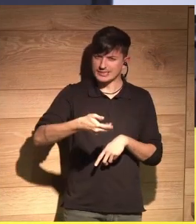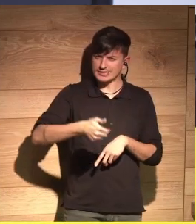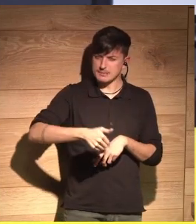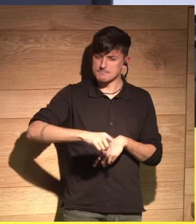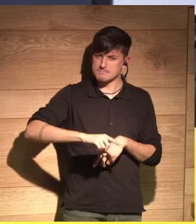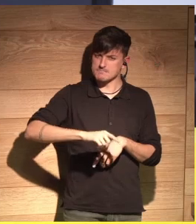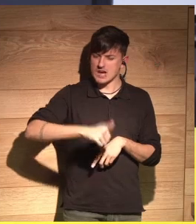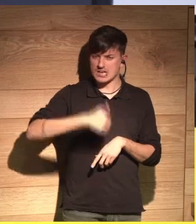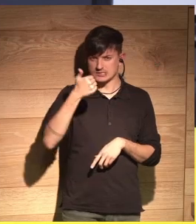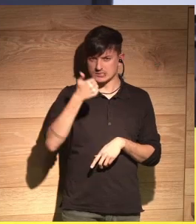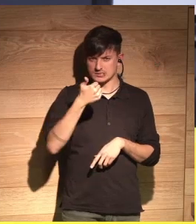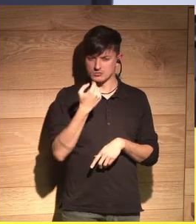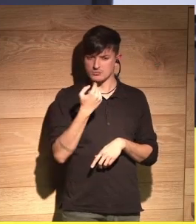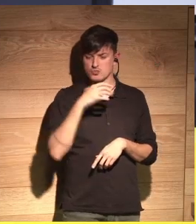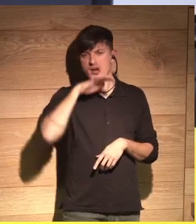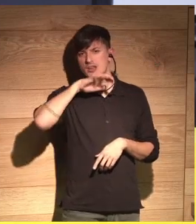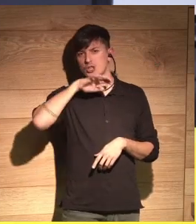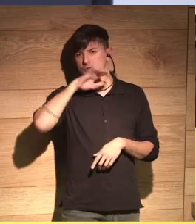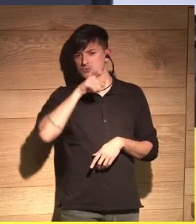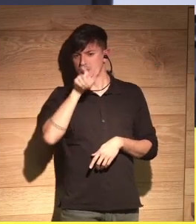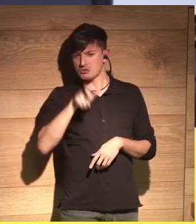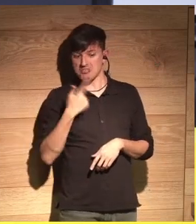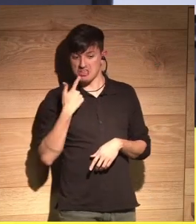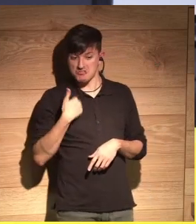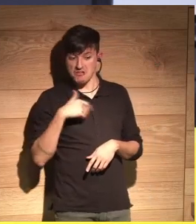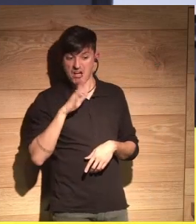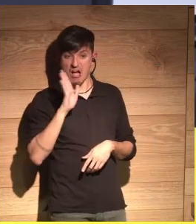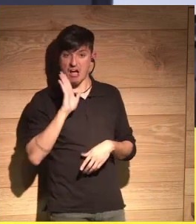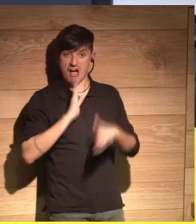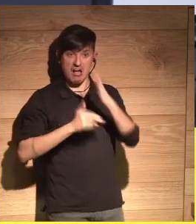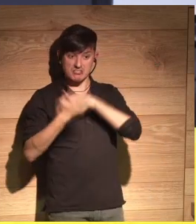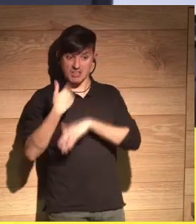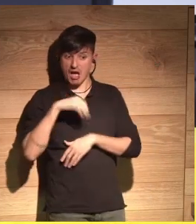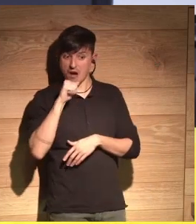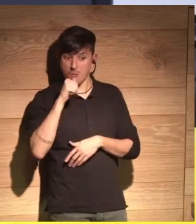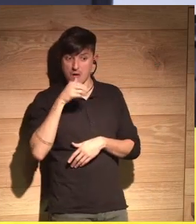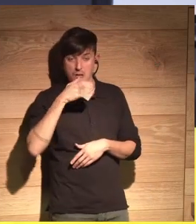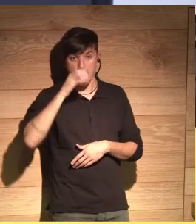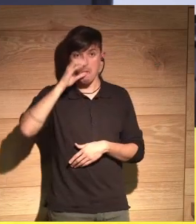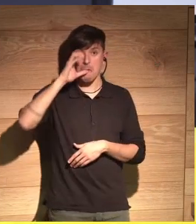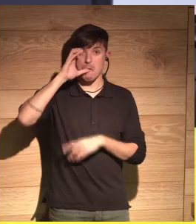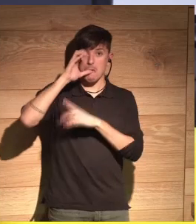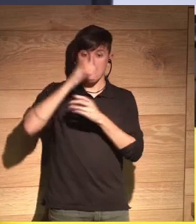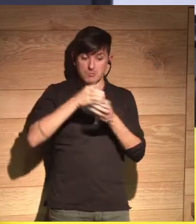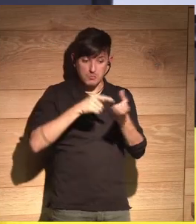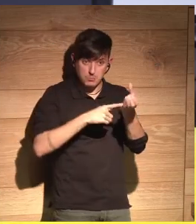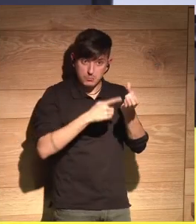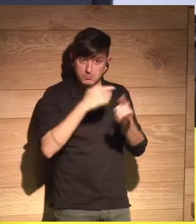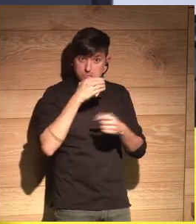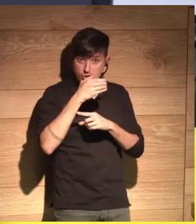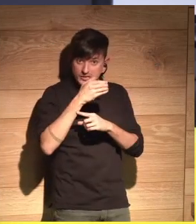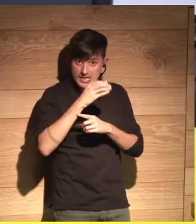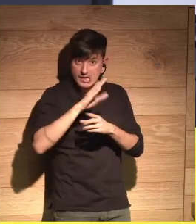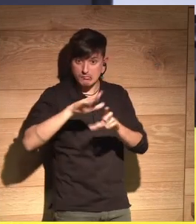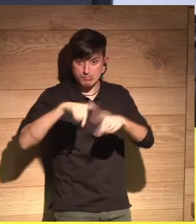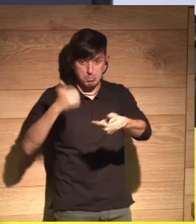uno una persona que dijo mira yo bebía agua en botella de plástico y la y me olvidaba del día las tiraba ya está y después del proyecto ahora